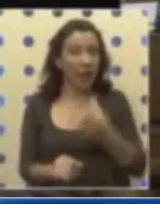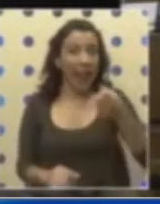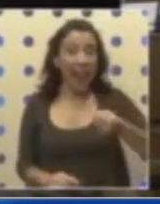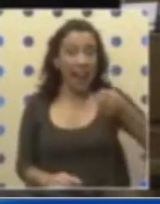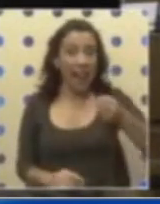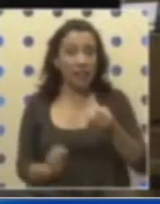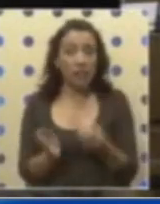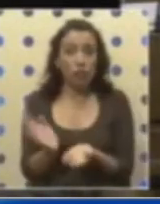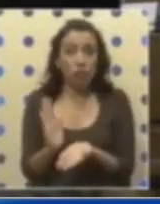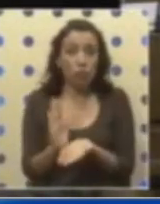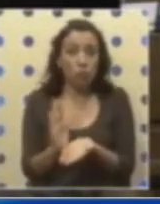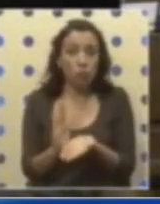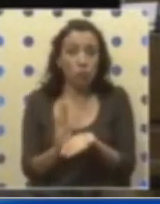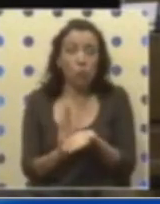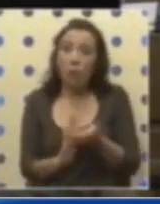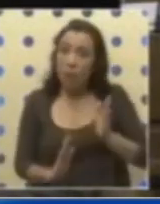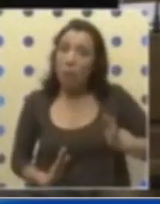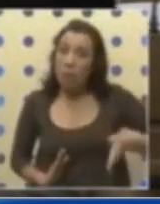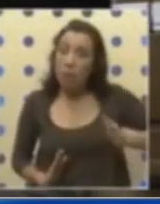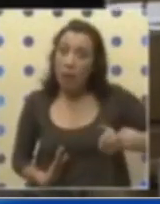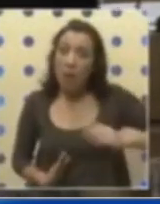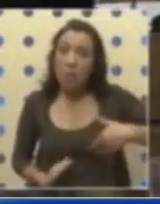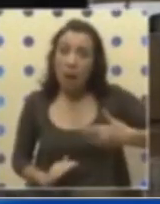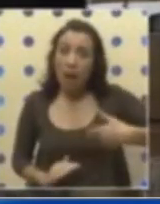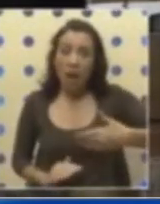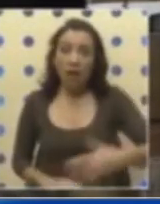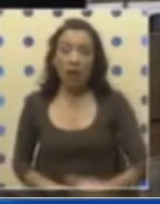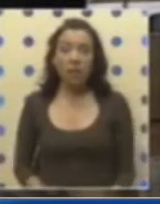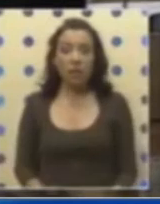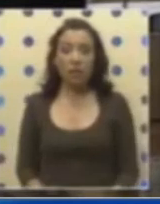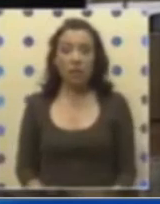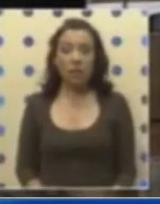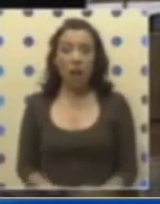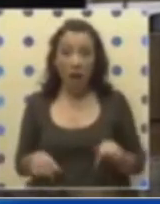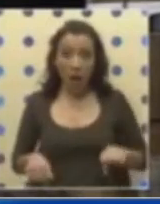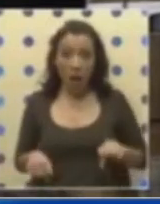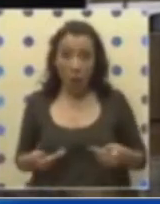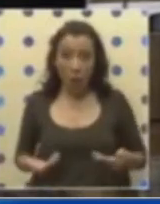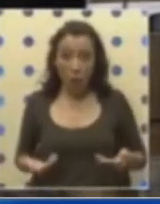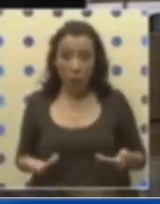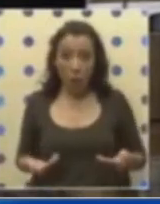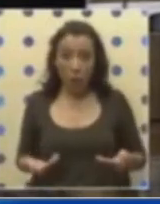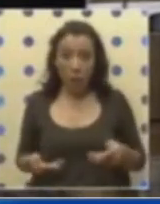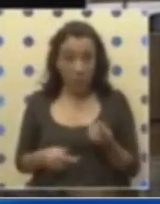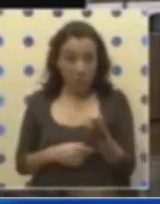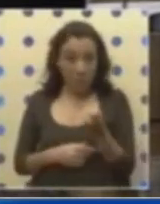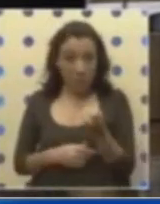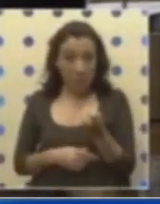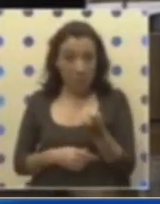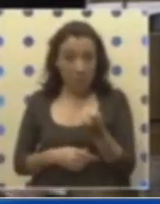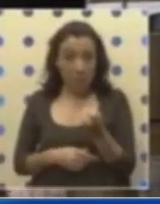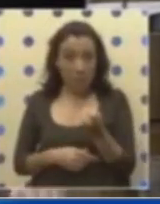estado subiendo en forma permanente y sistemática. Hoy día, ese precio